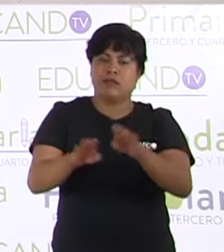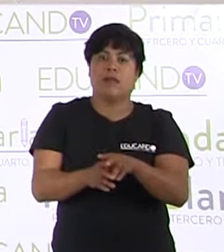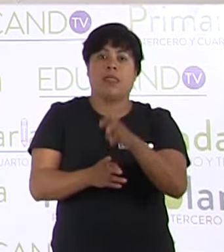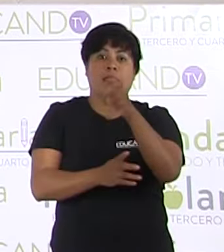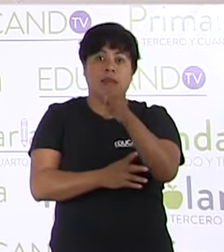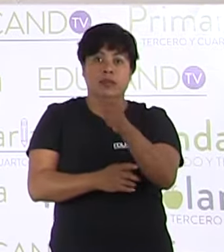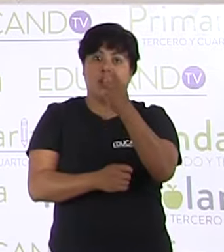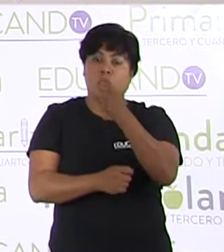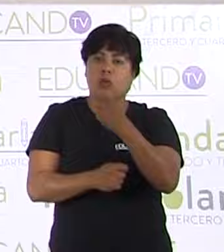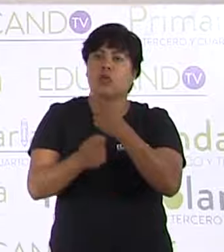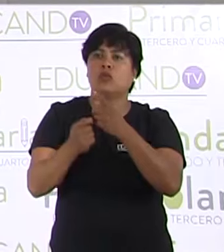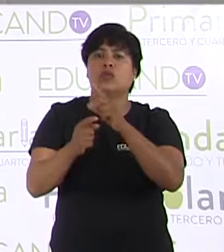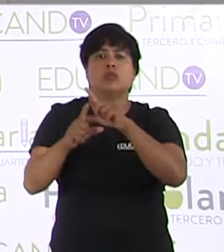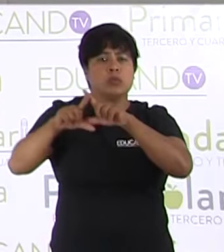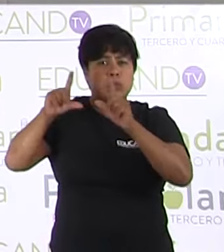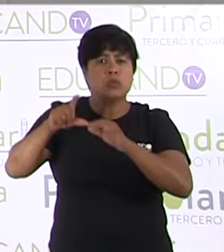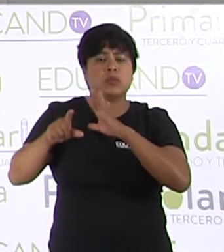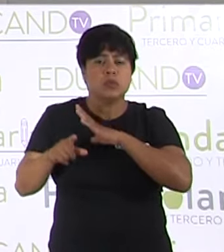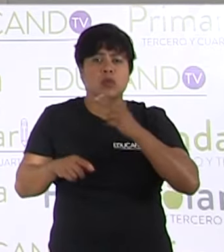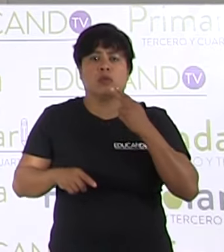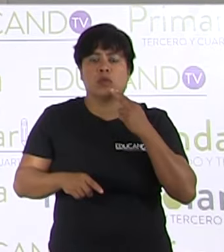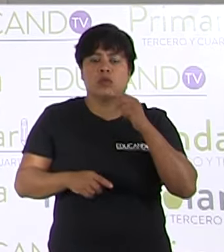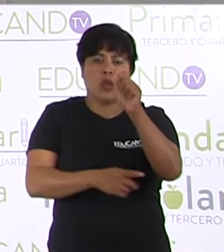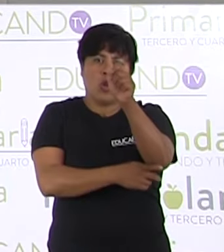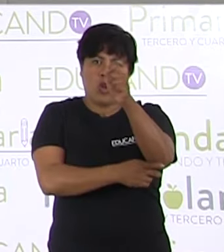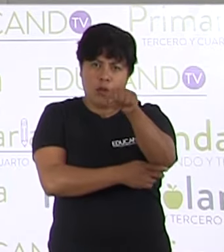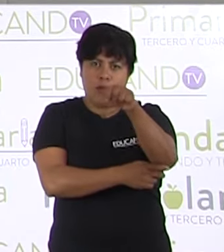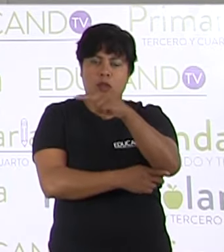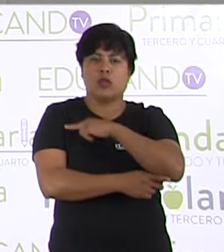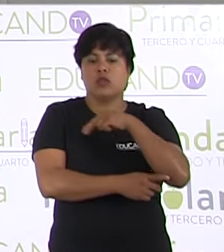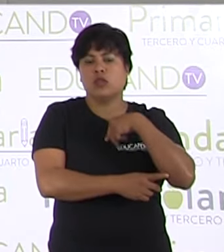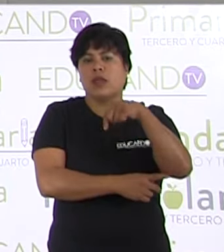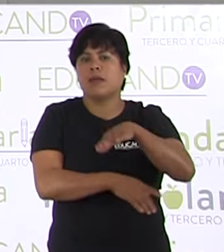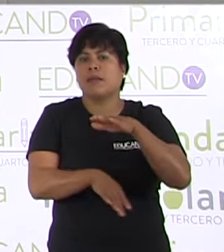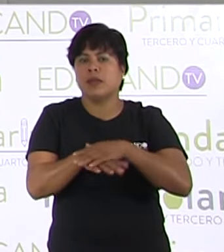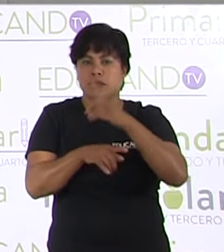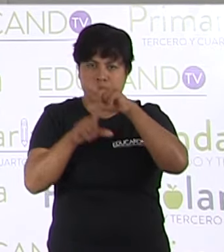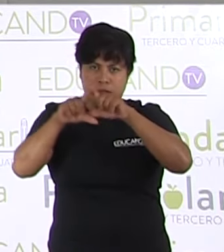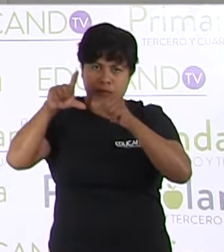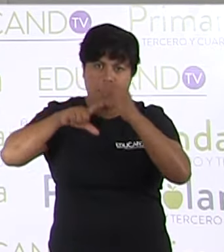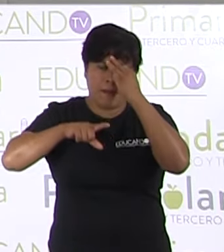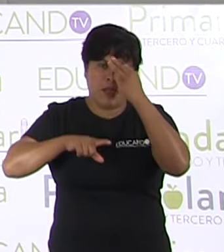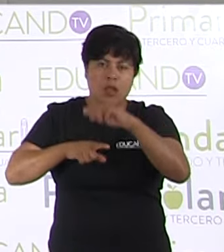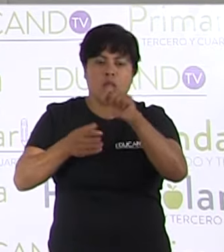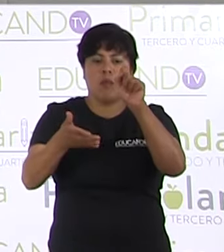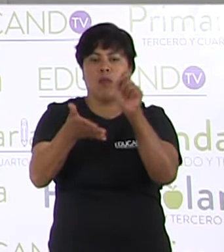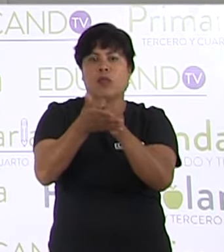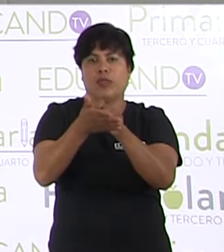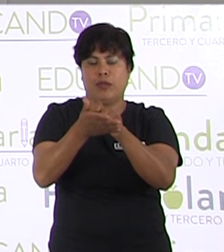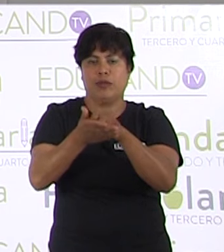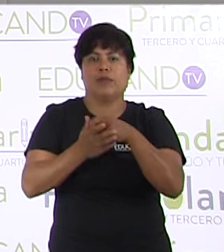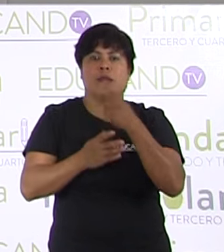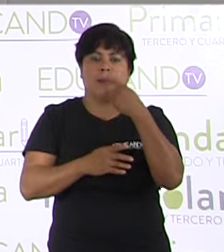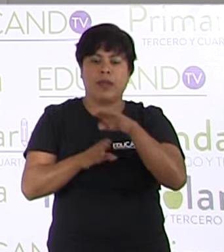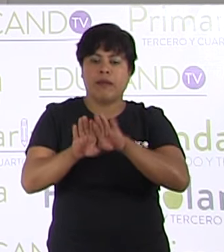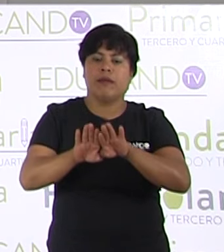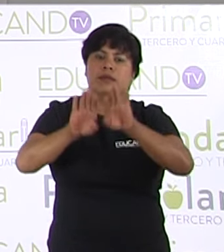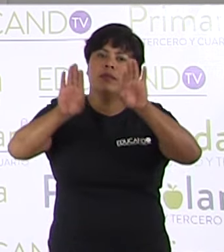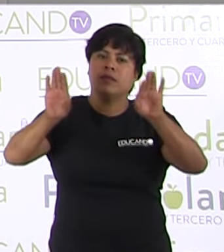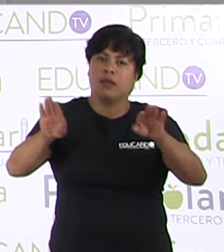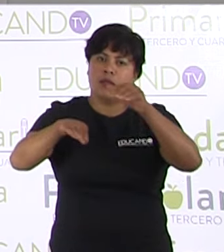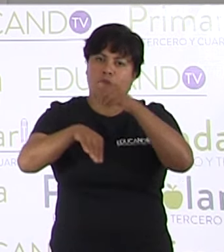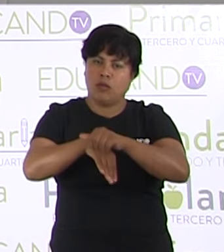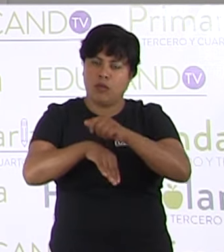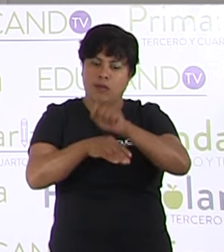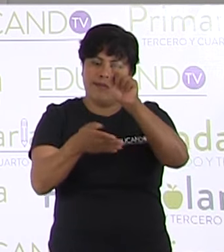algunos países utilizan la coma en otros el punto aquí es más común en México que utilicemos el punto decimal para separar las dos partes de